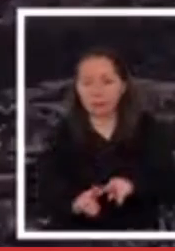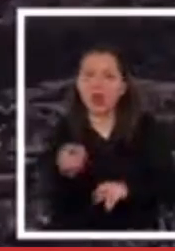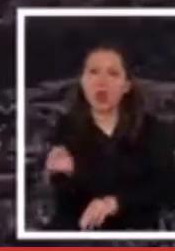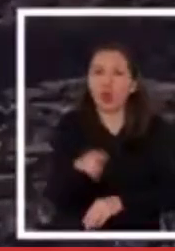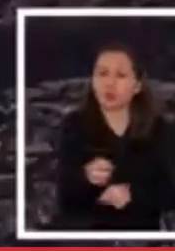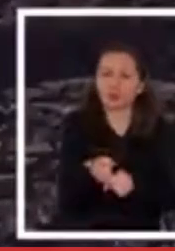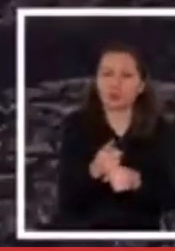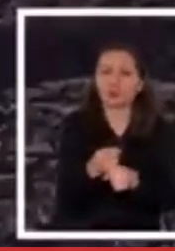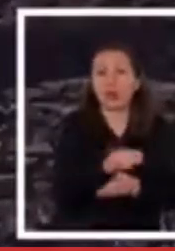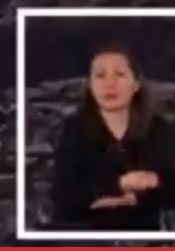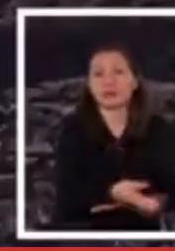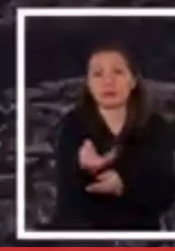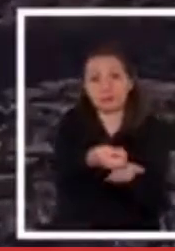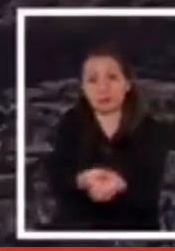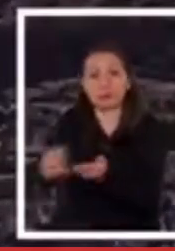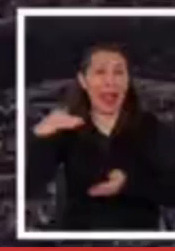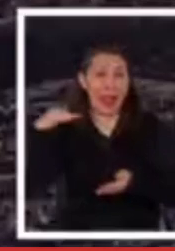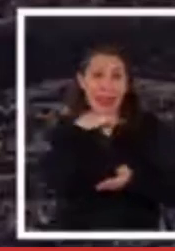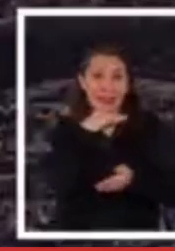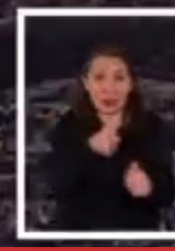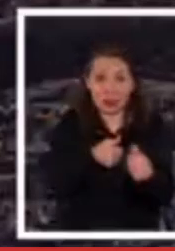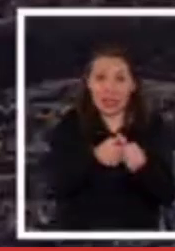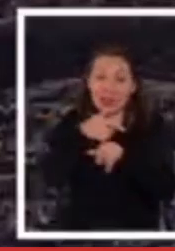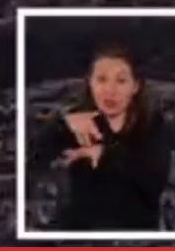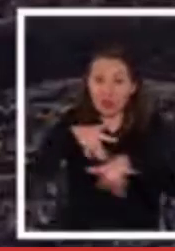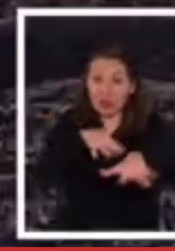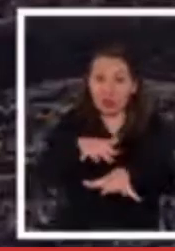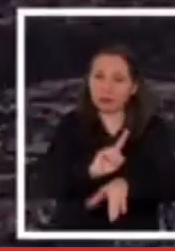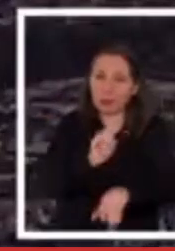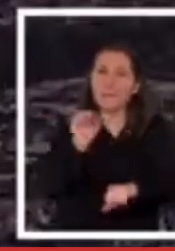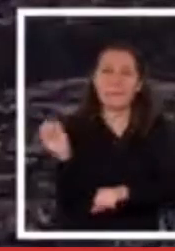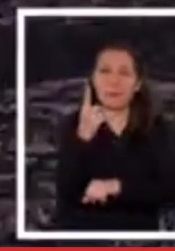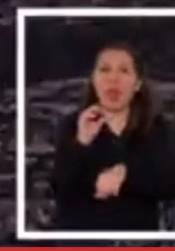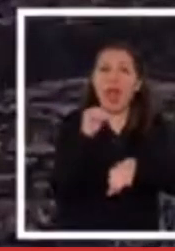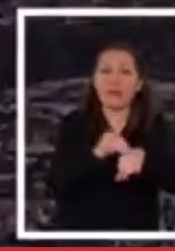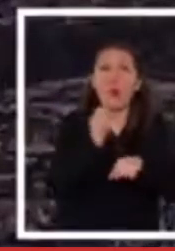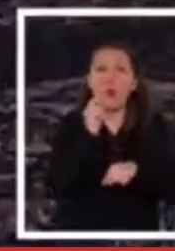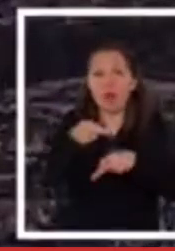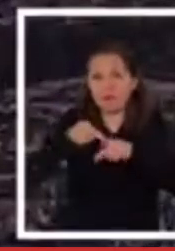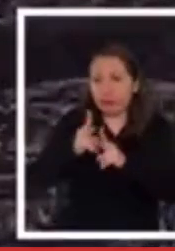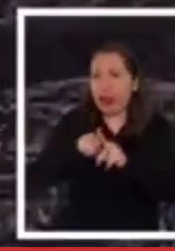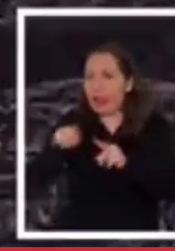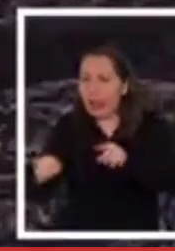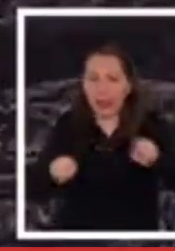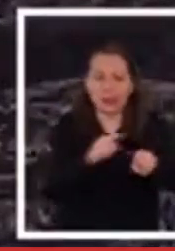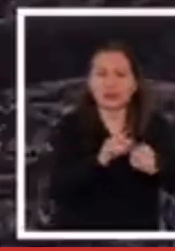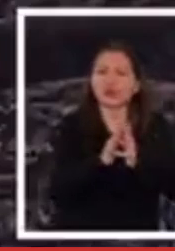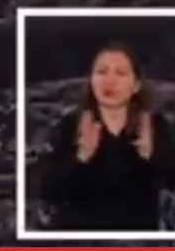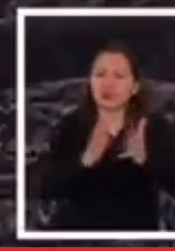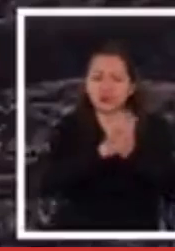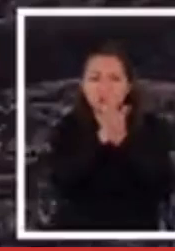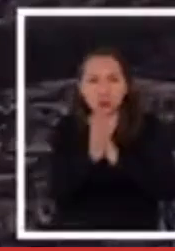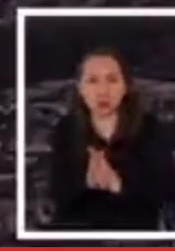a volver a sembrar en Lugares cercanos a los ríos tenemos que indicarle las zonas de riesgo tenemos que hacer todo con